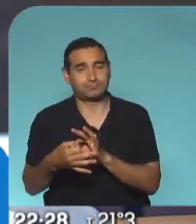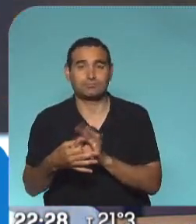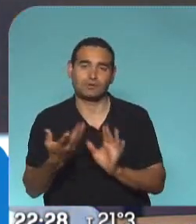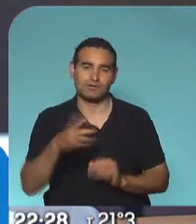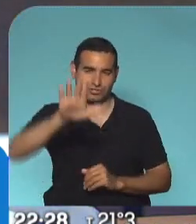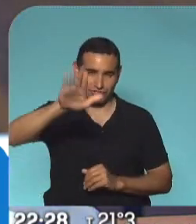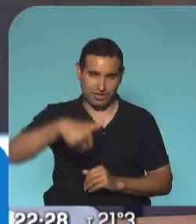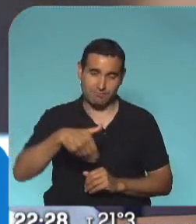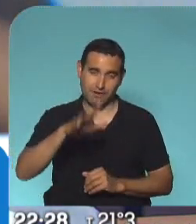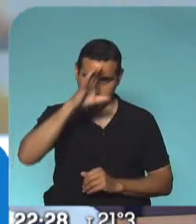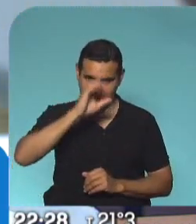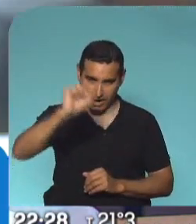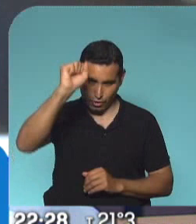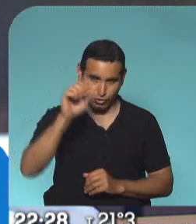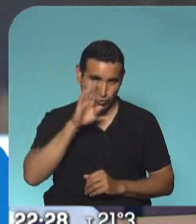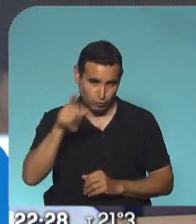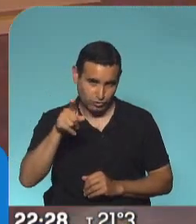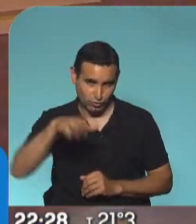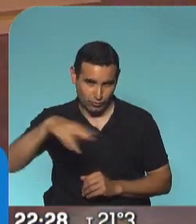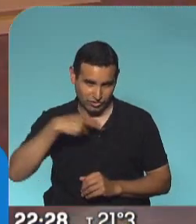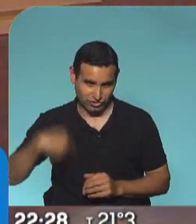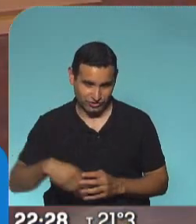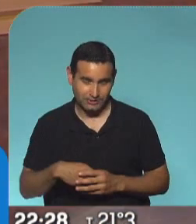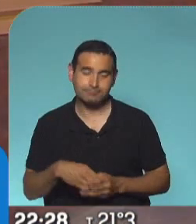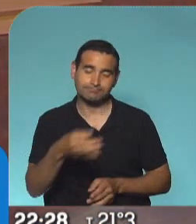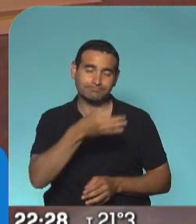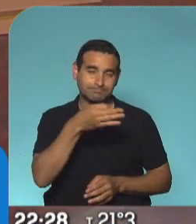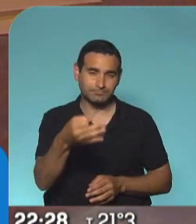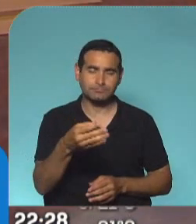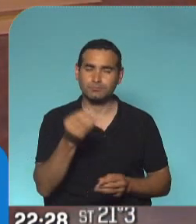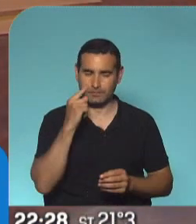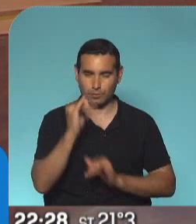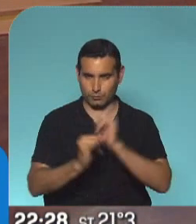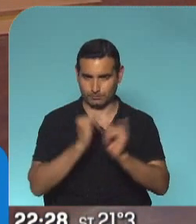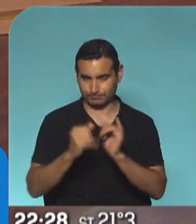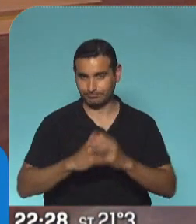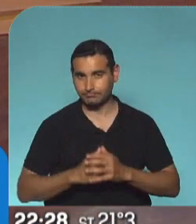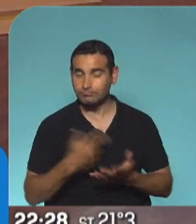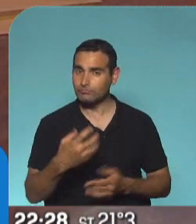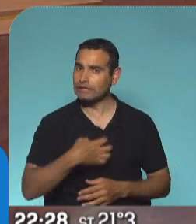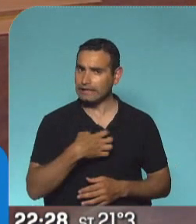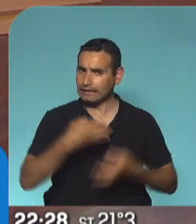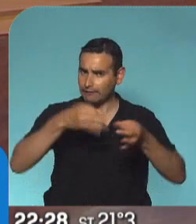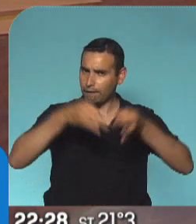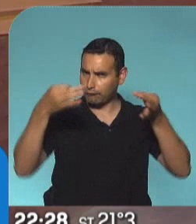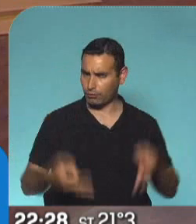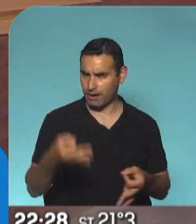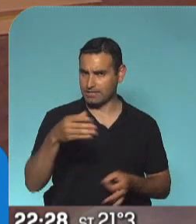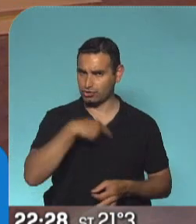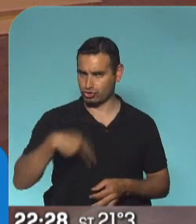Unidos en Beijing, te imaginarás. Exactamente, así fue la cuestión, una queja formal del gobierno de